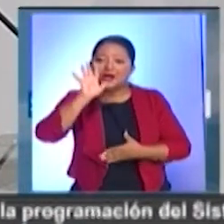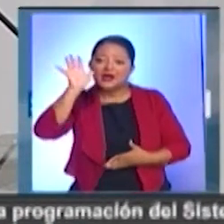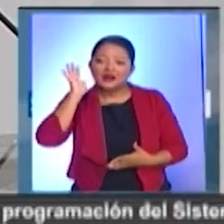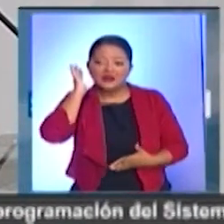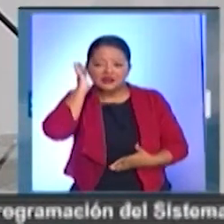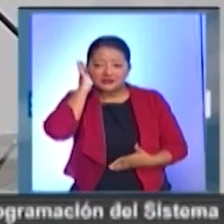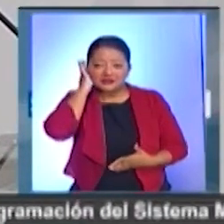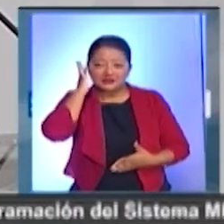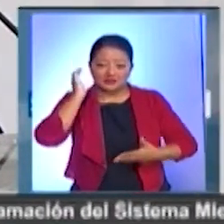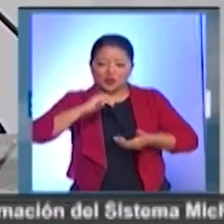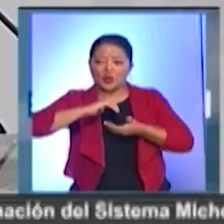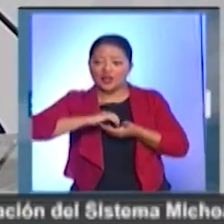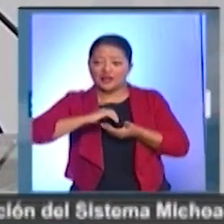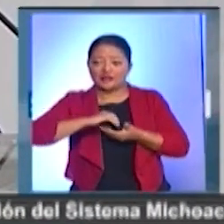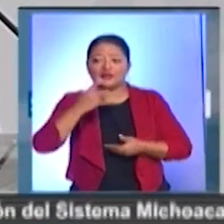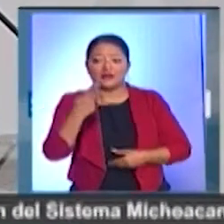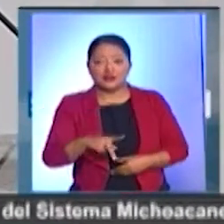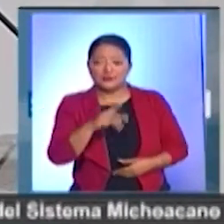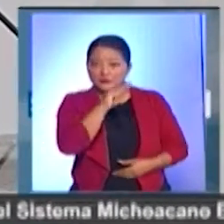acá